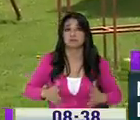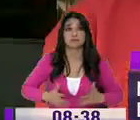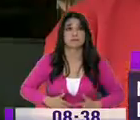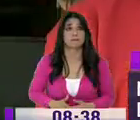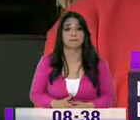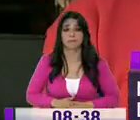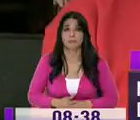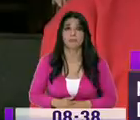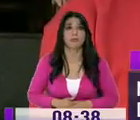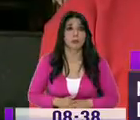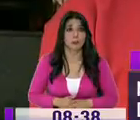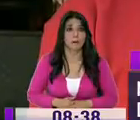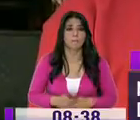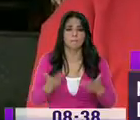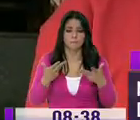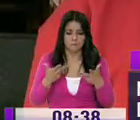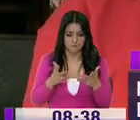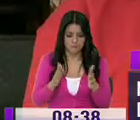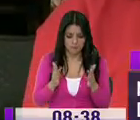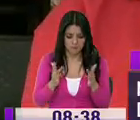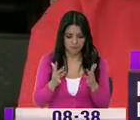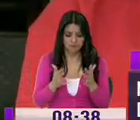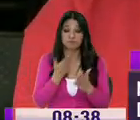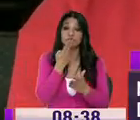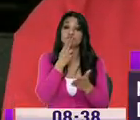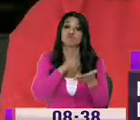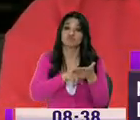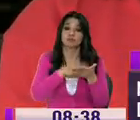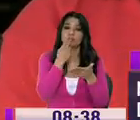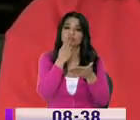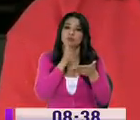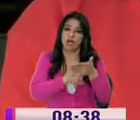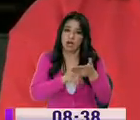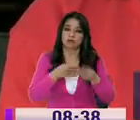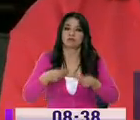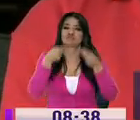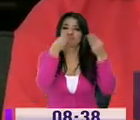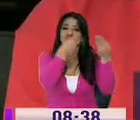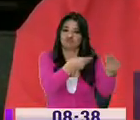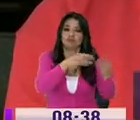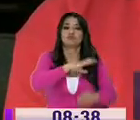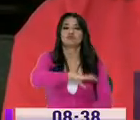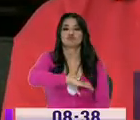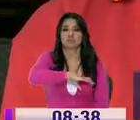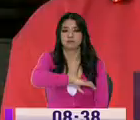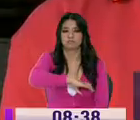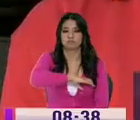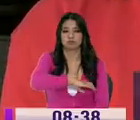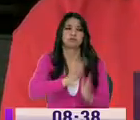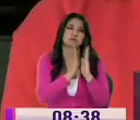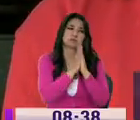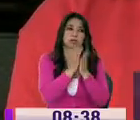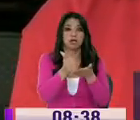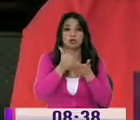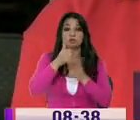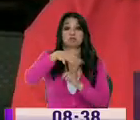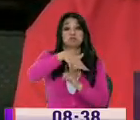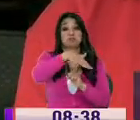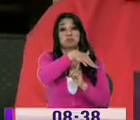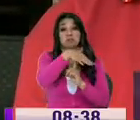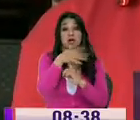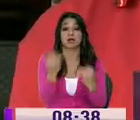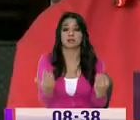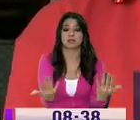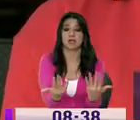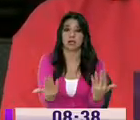se hizo un escrito se mandó al municipio para esta cuestión de la hierba como le